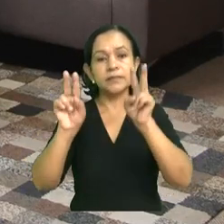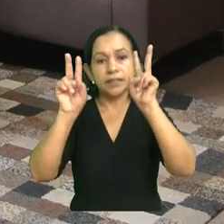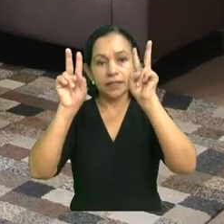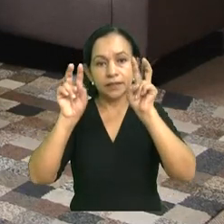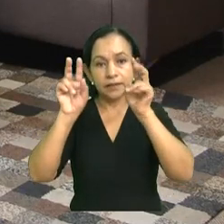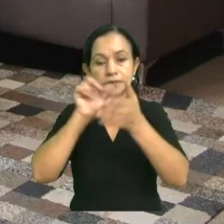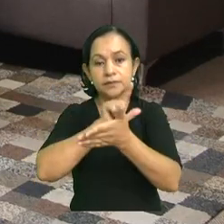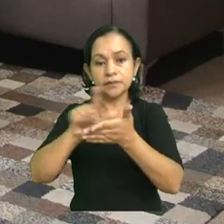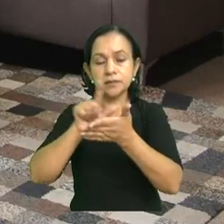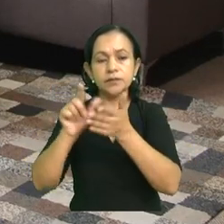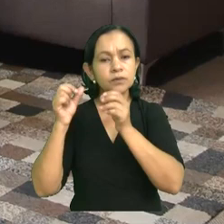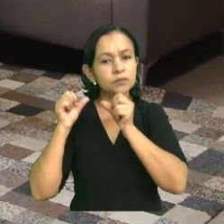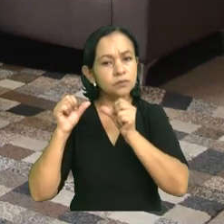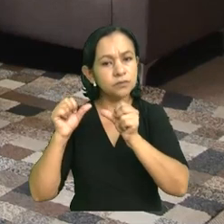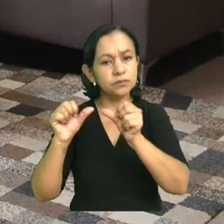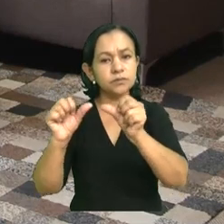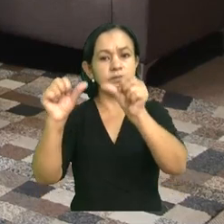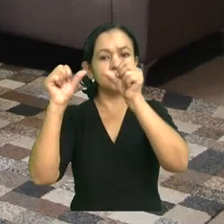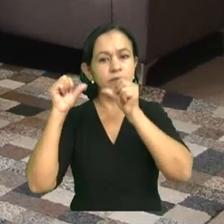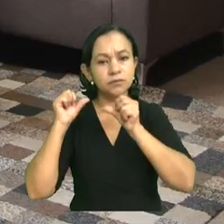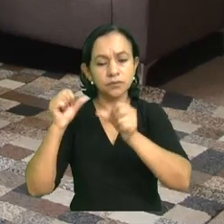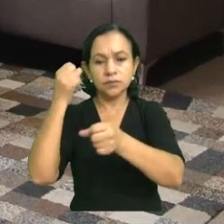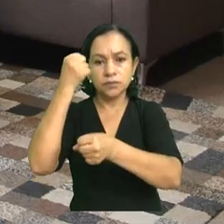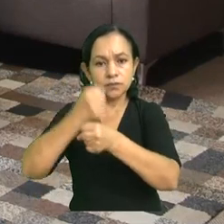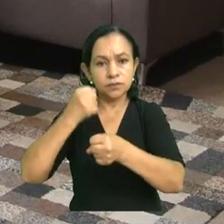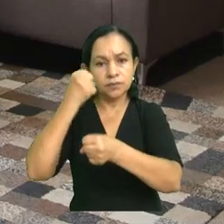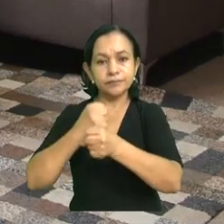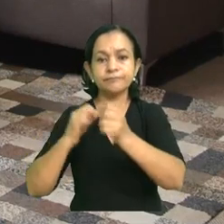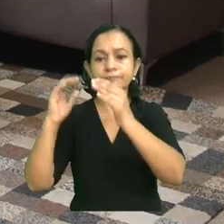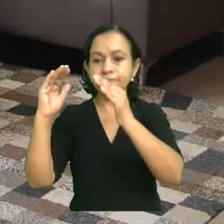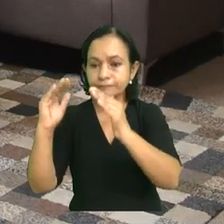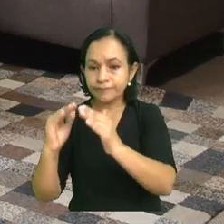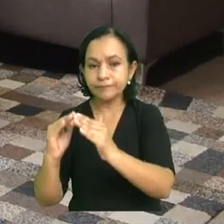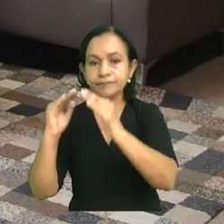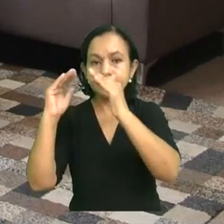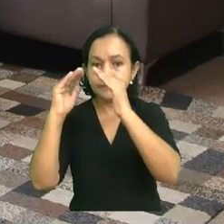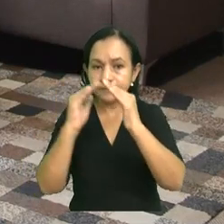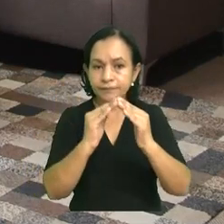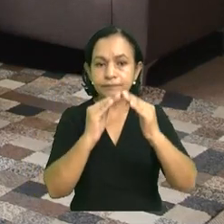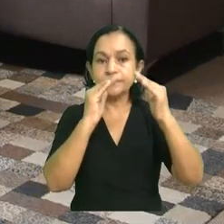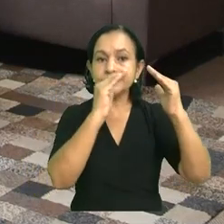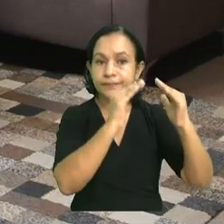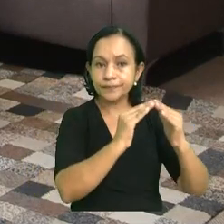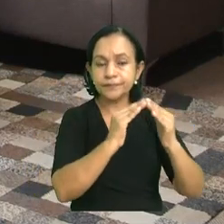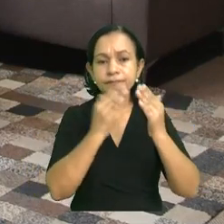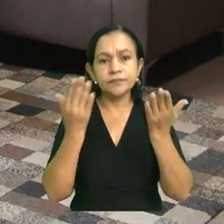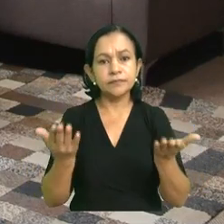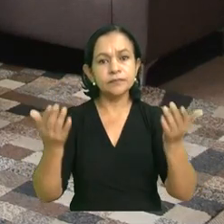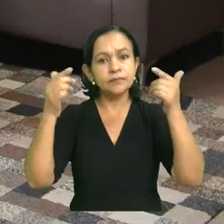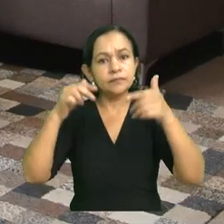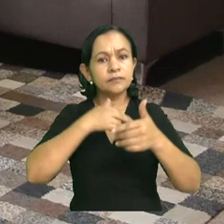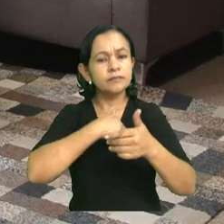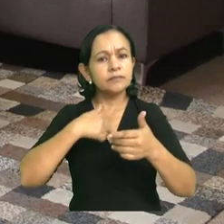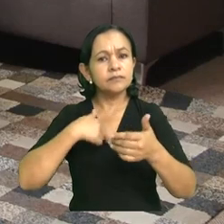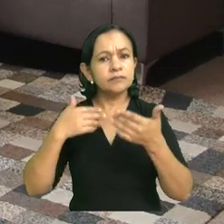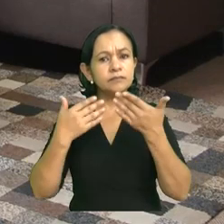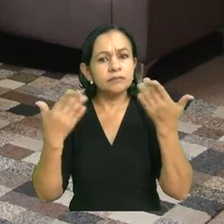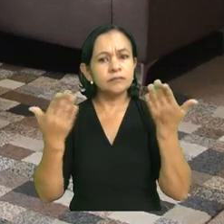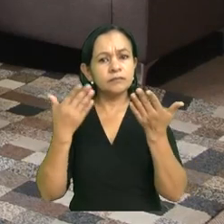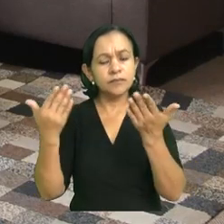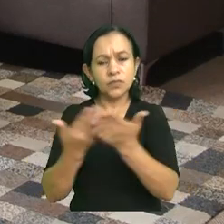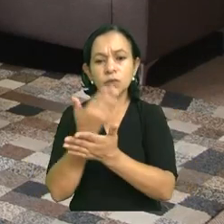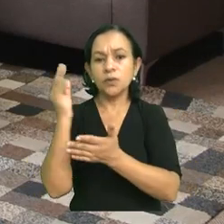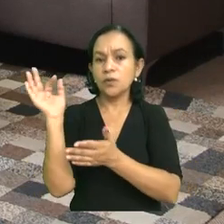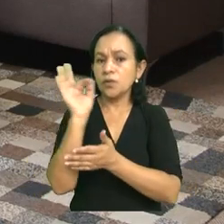trabaja de manera permanente, trabajando desde casa a casa, ahora implementando nuevos mecanismos, por